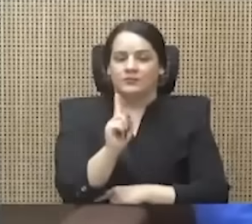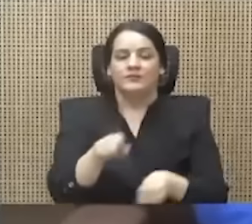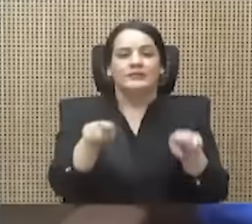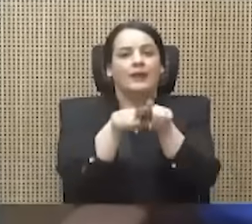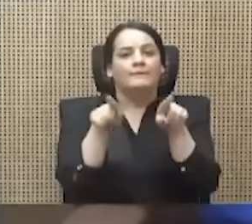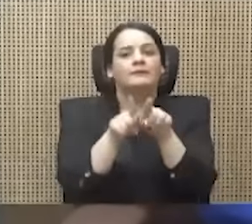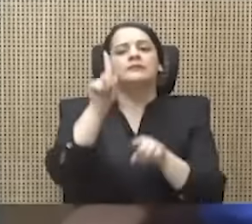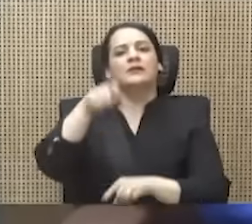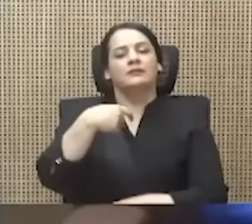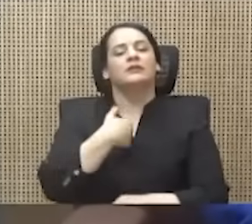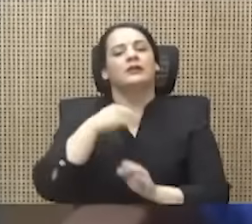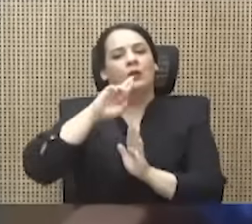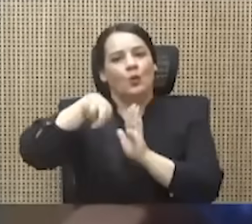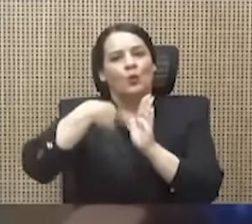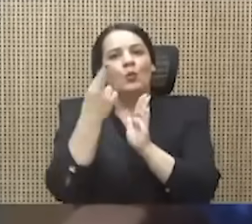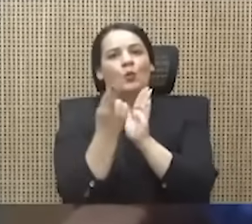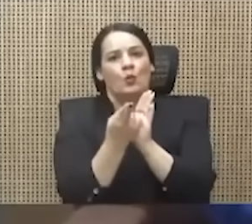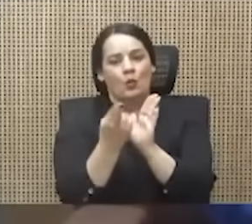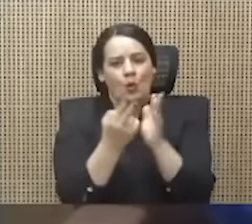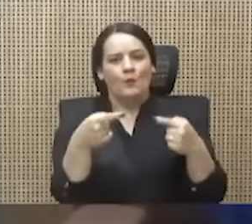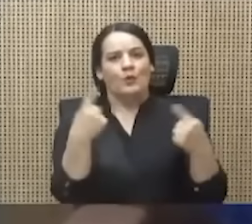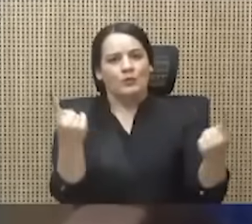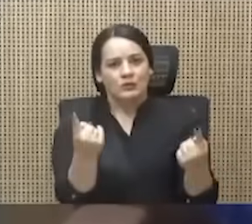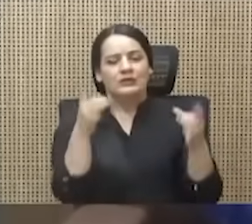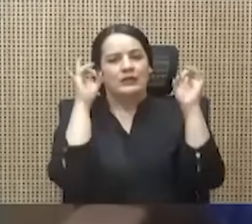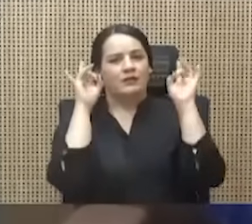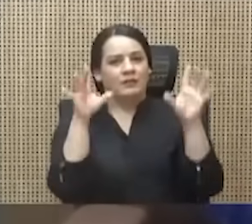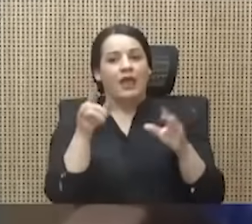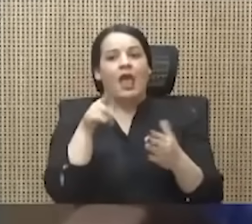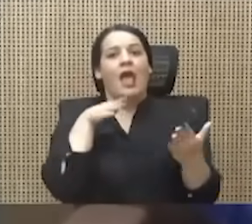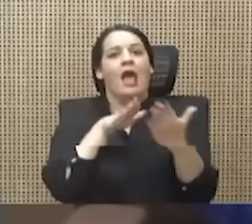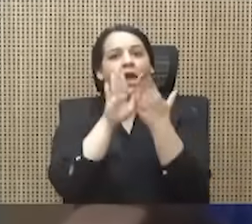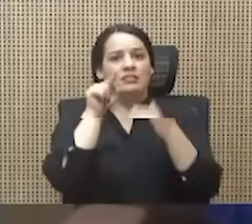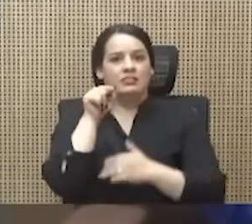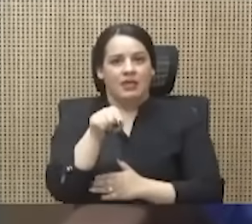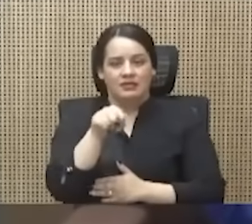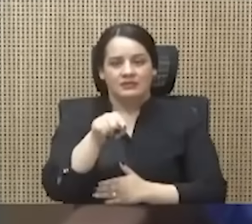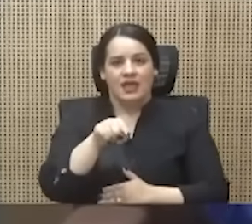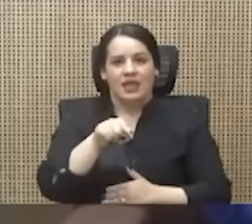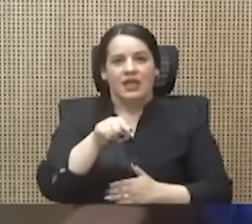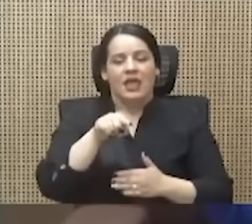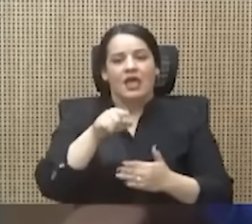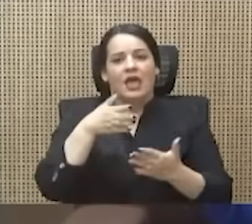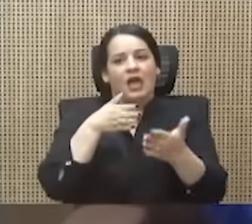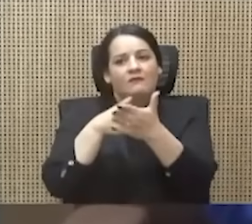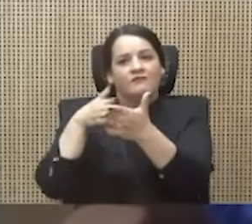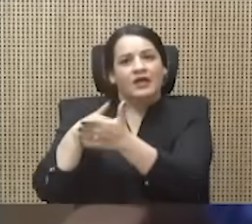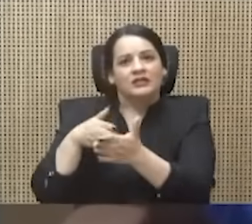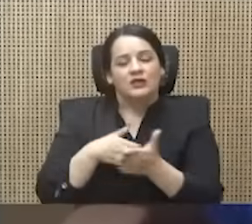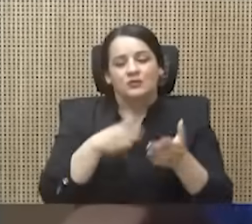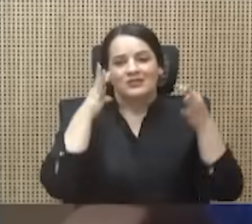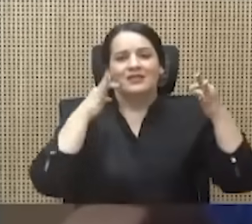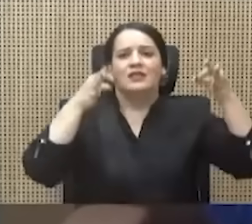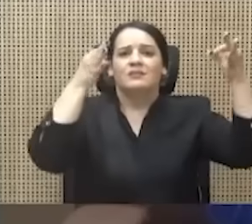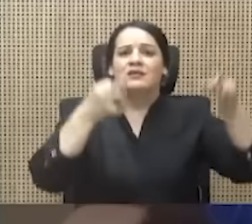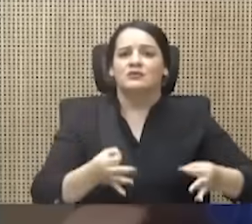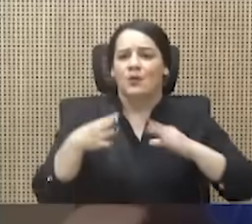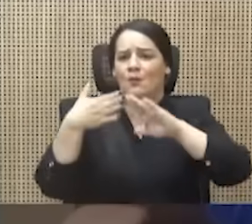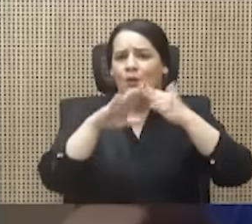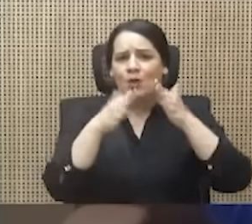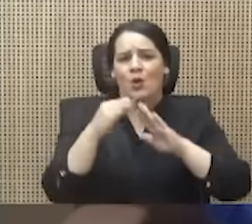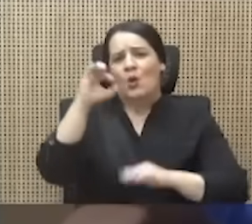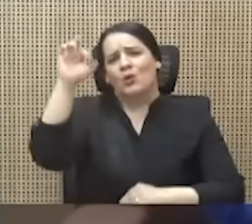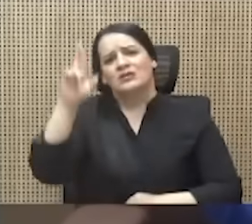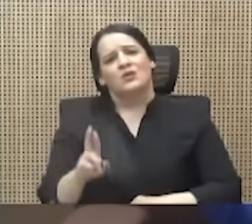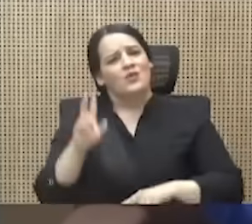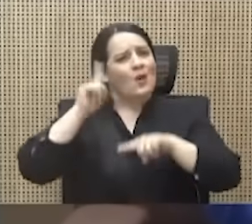tener un rol de oposición férrea a este atentado contra la autodeterminación de los pueblos. Costa Rica no puede seguir